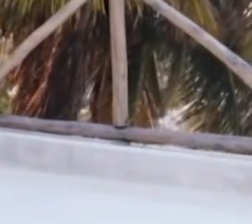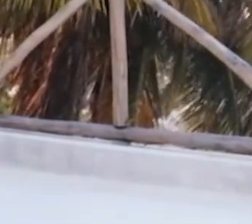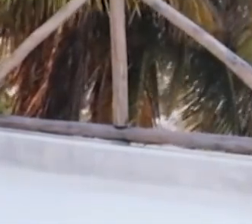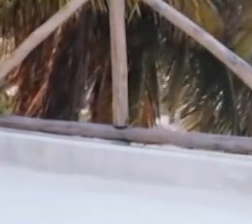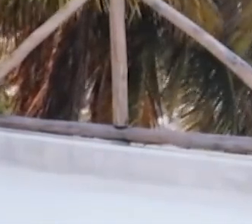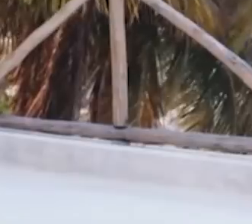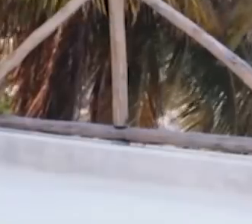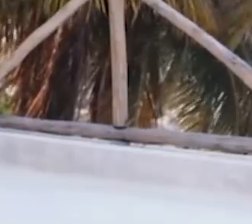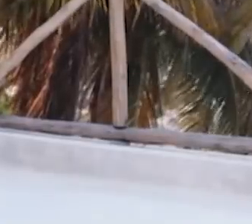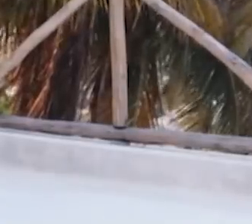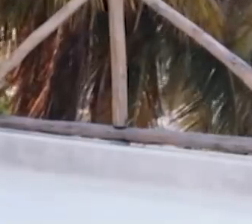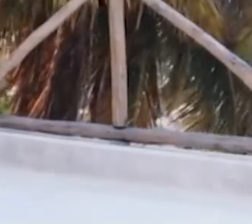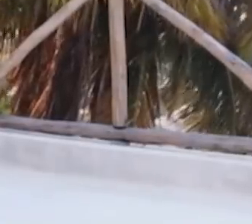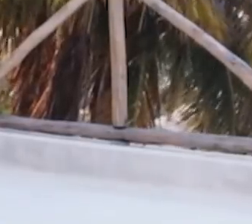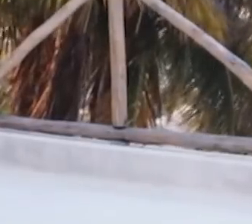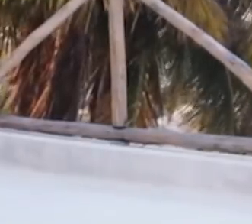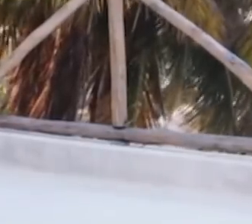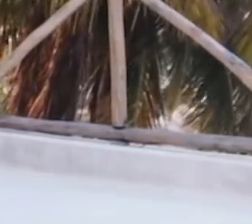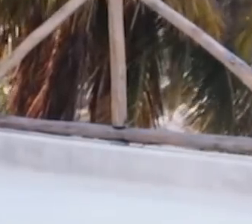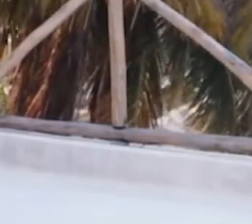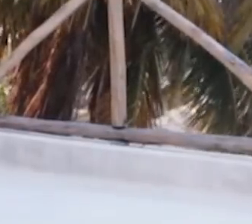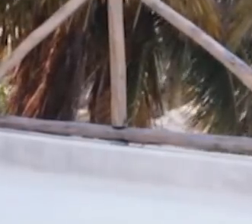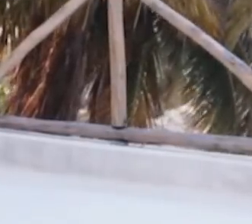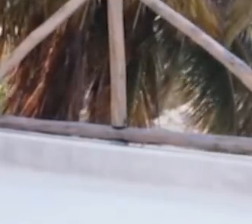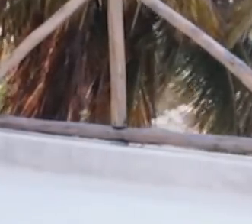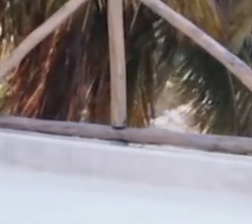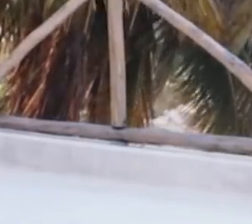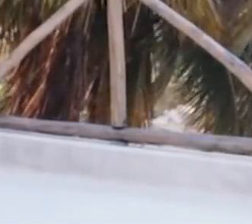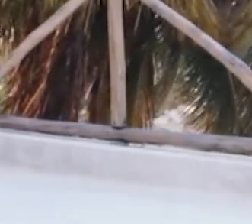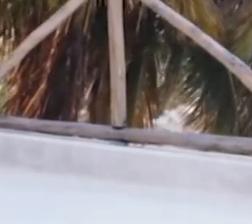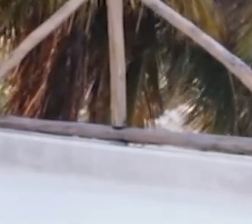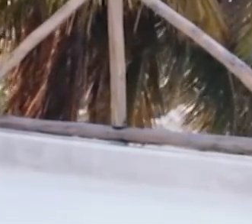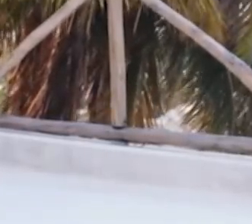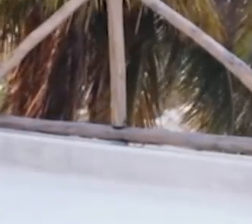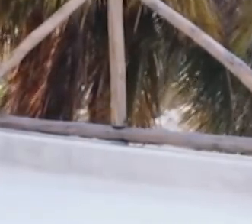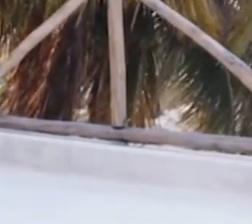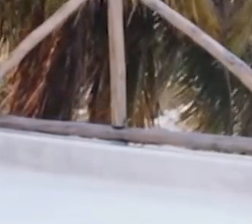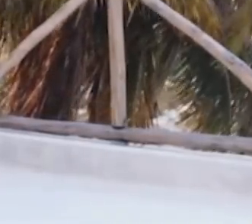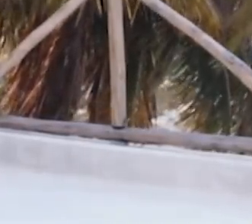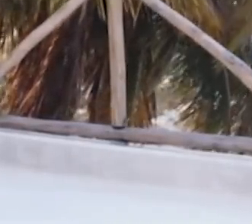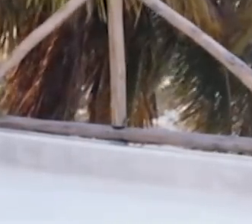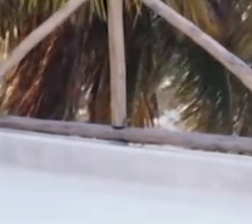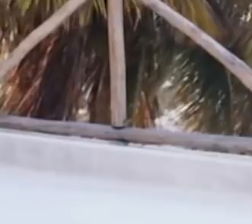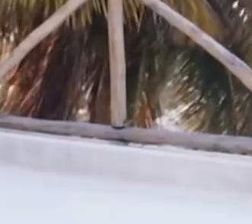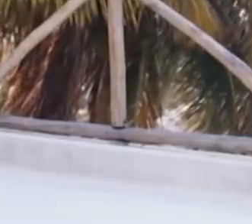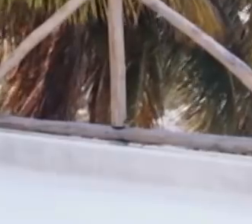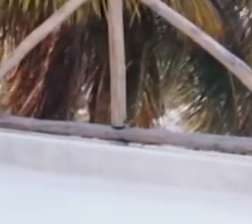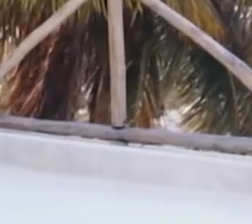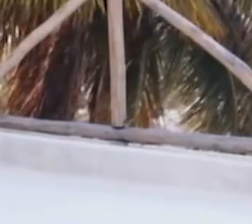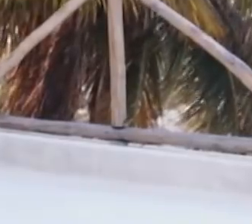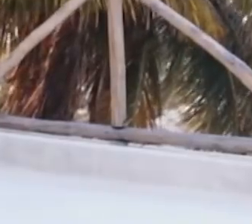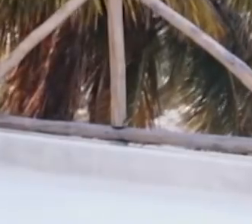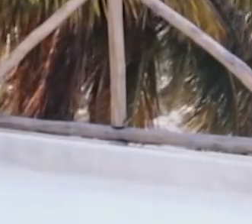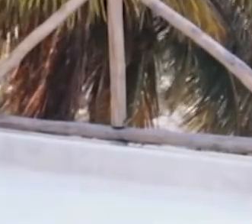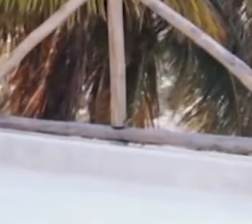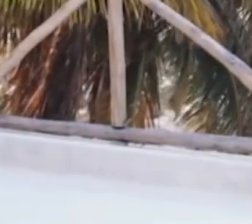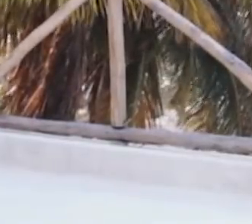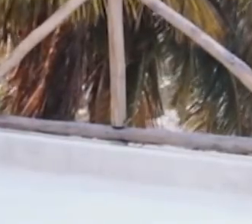1, 2, 3, 4, 5, 6,